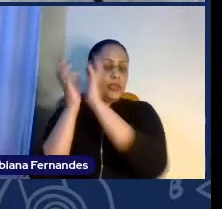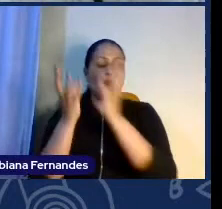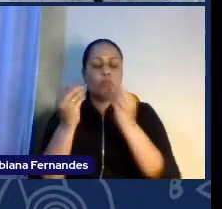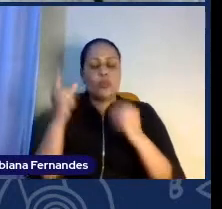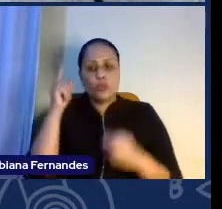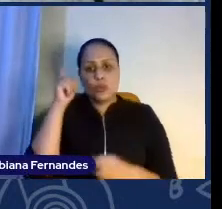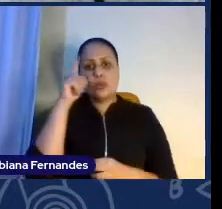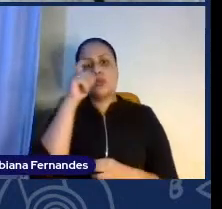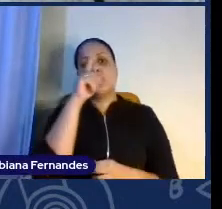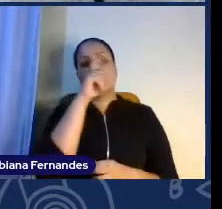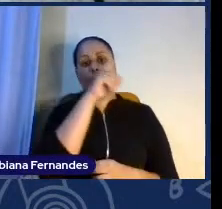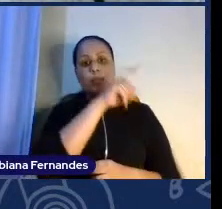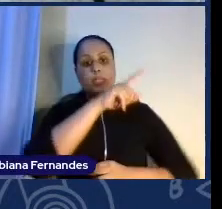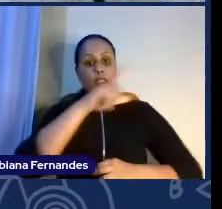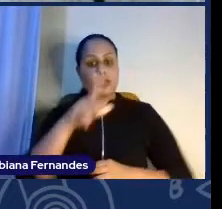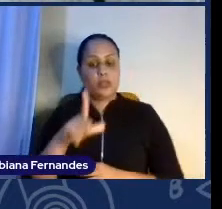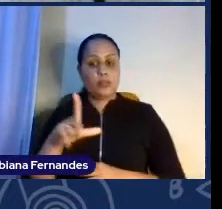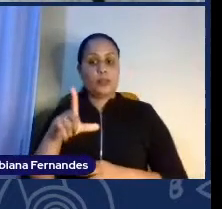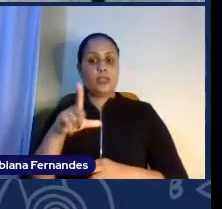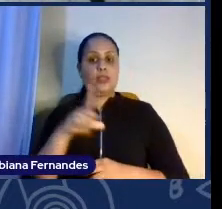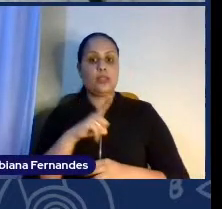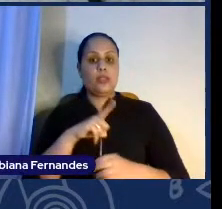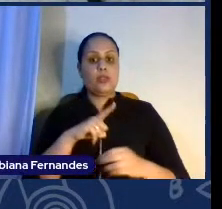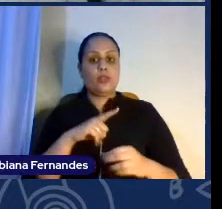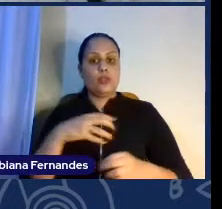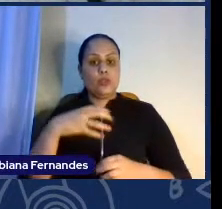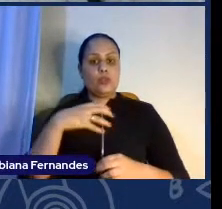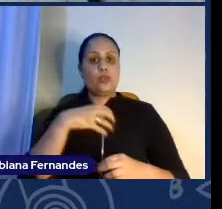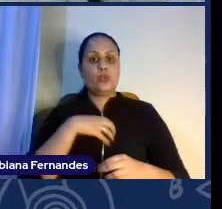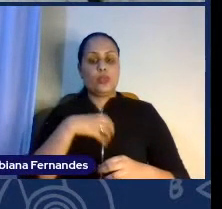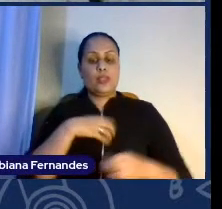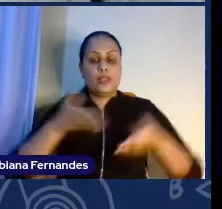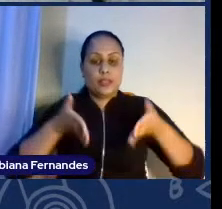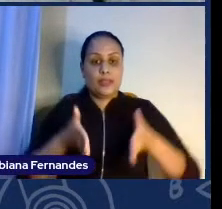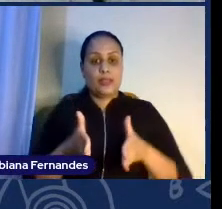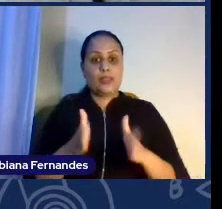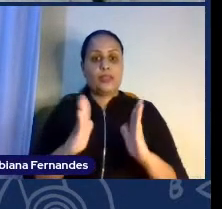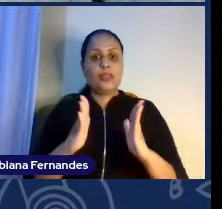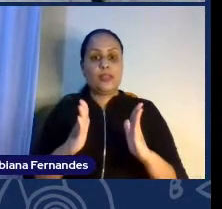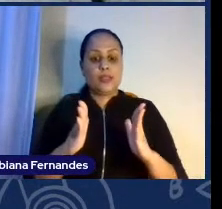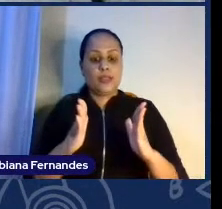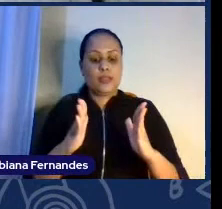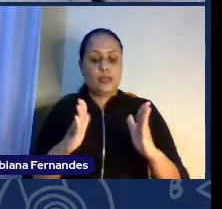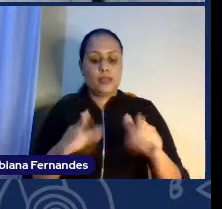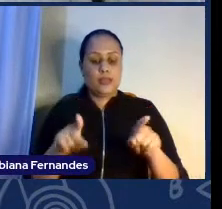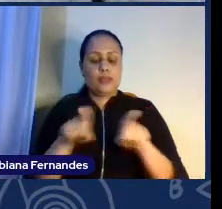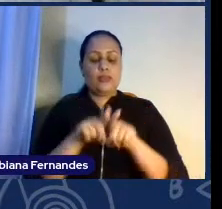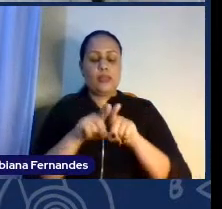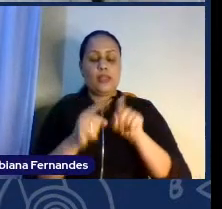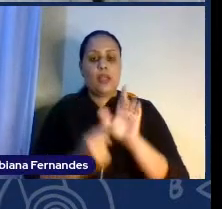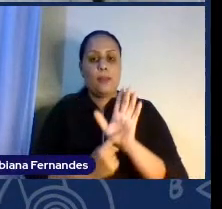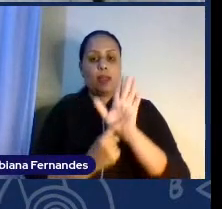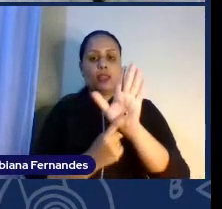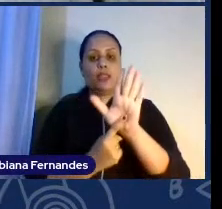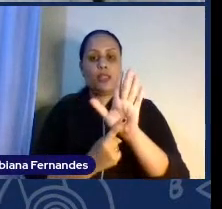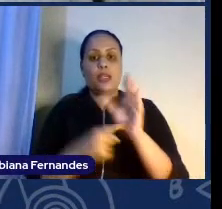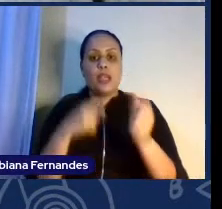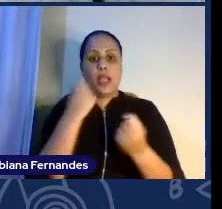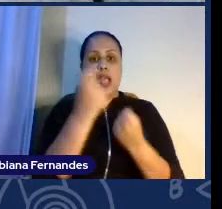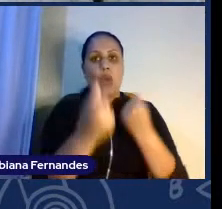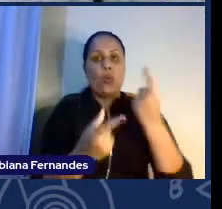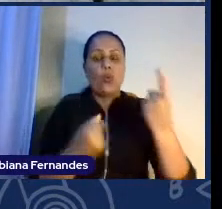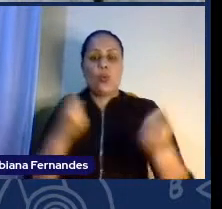tal manera que al nacer pudieran presentarse algunas